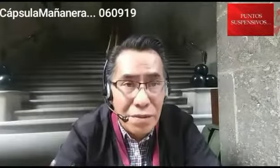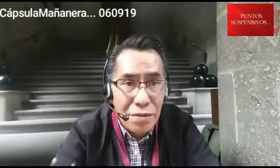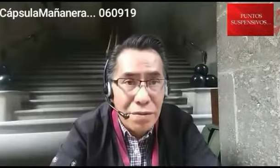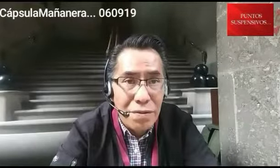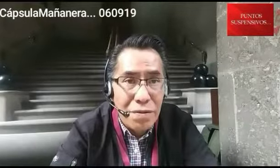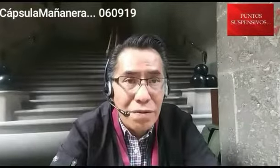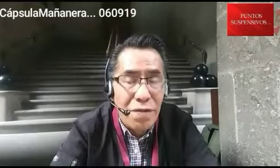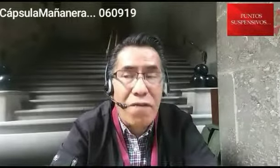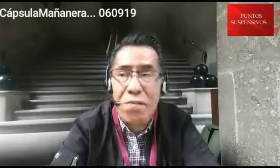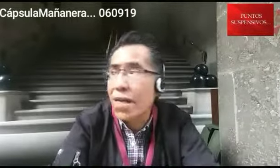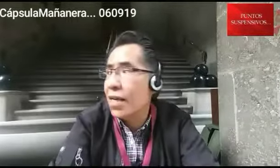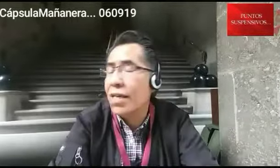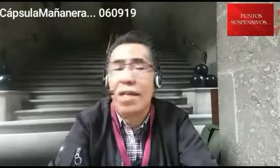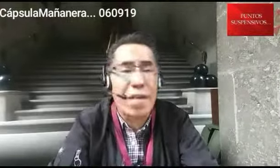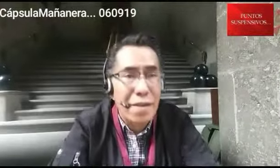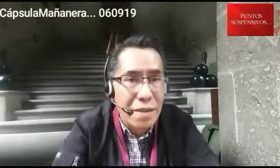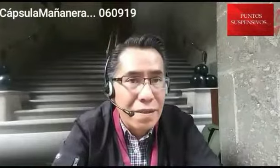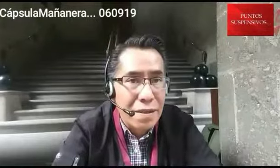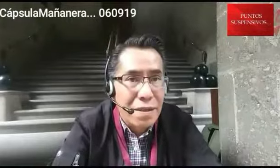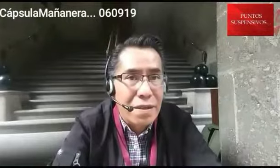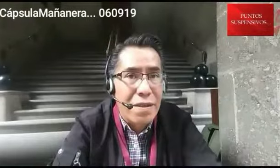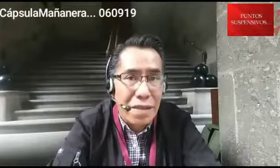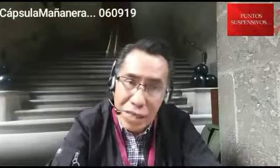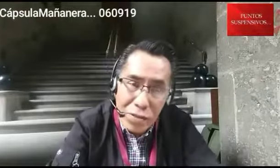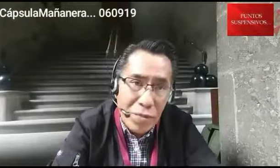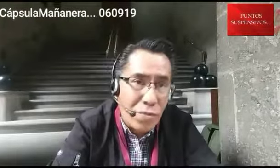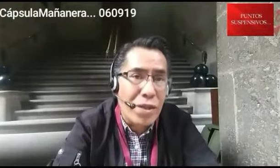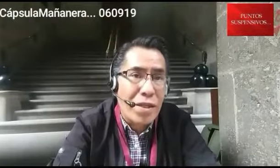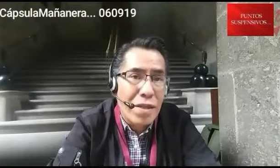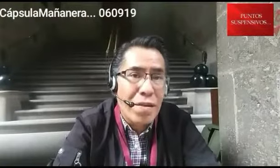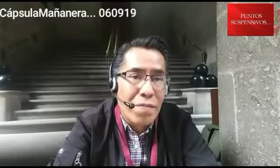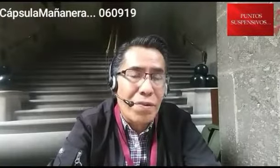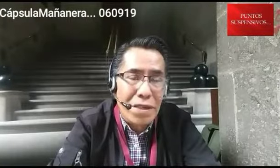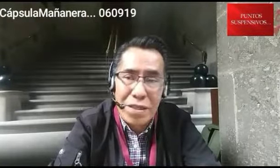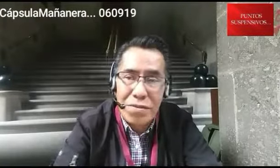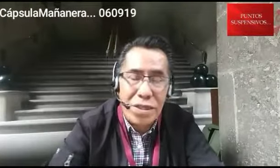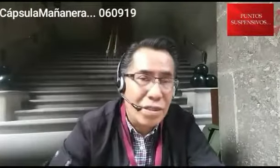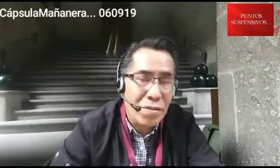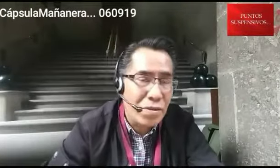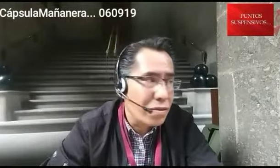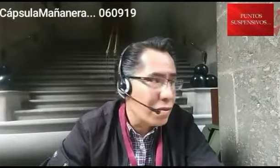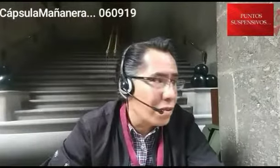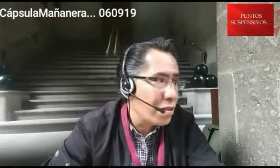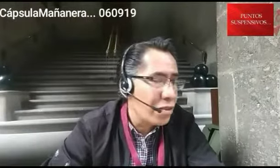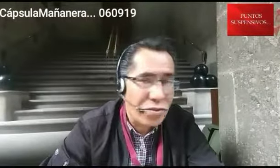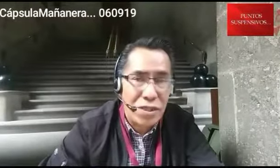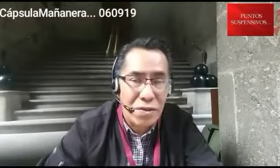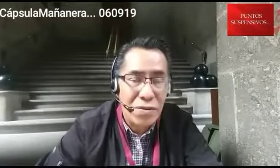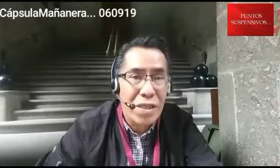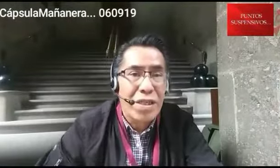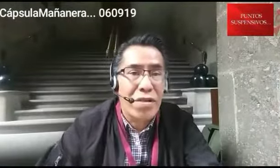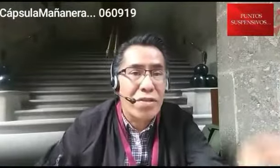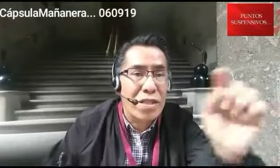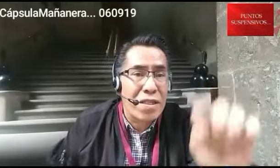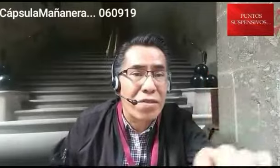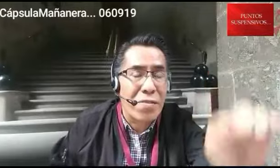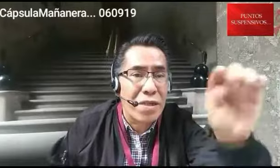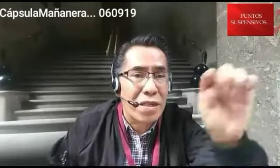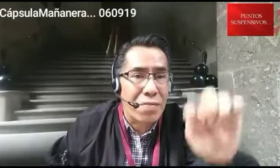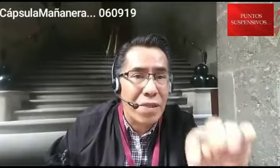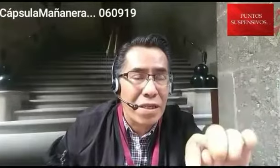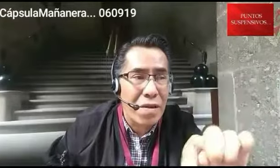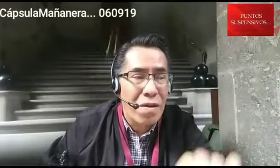conforme a derecho, conforme a la ley y hasta donde vote. Porque si es un cinismo, son cínicos. Y lo